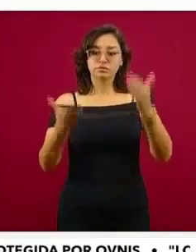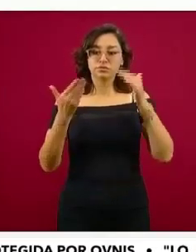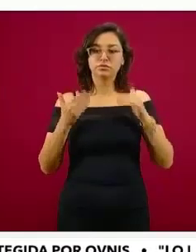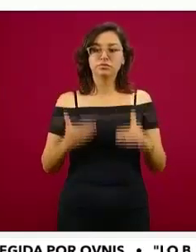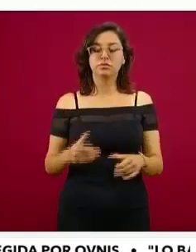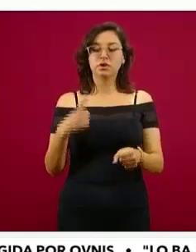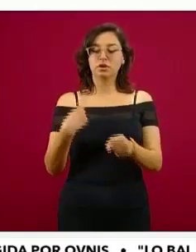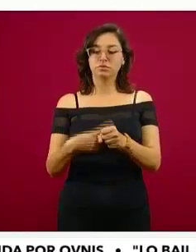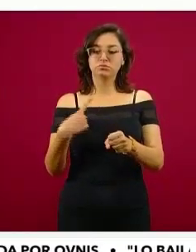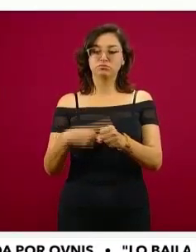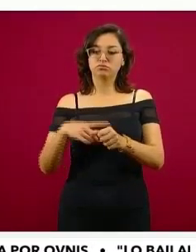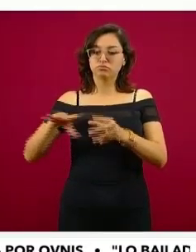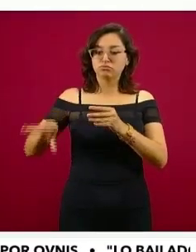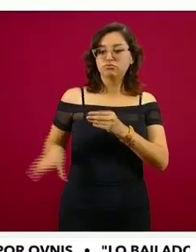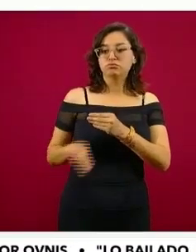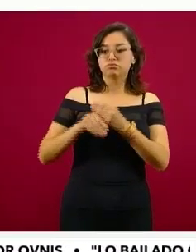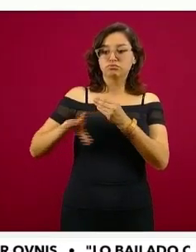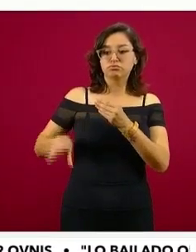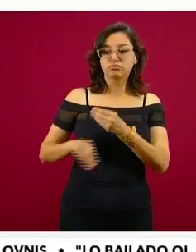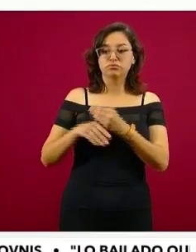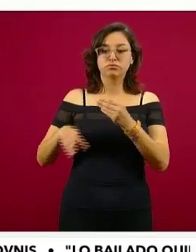casos confirmados. Ahí están los